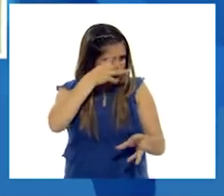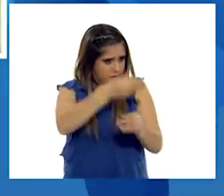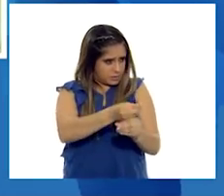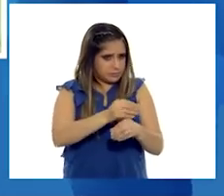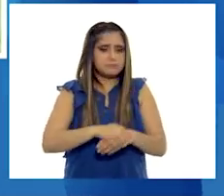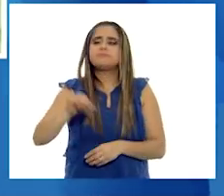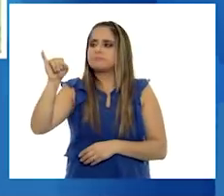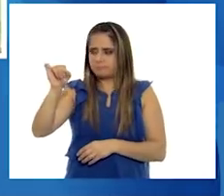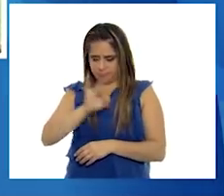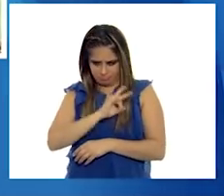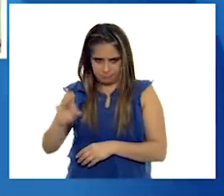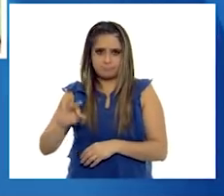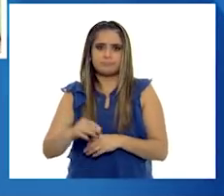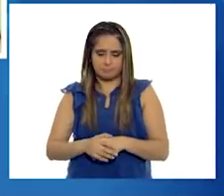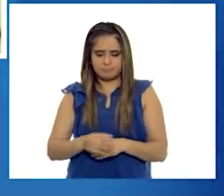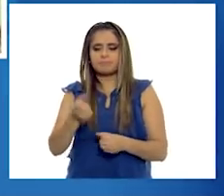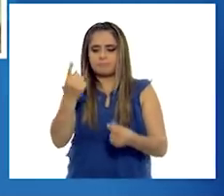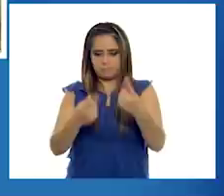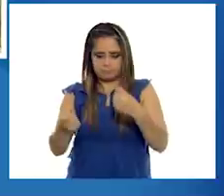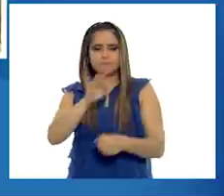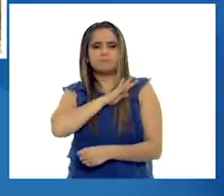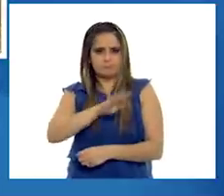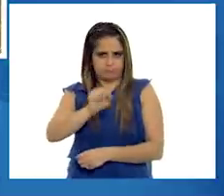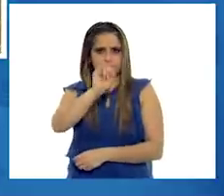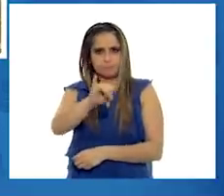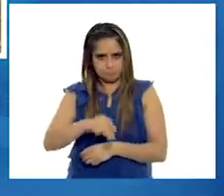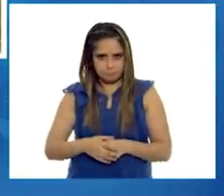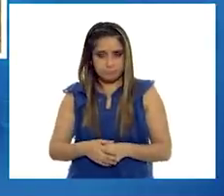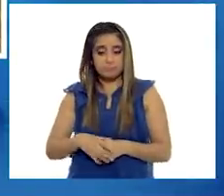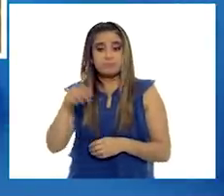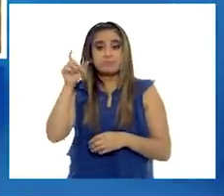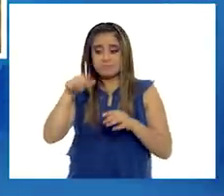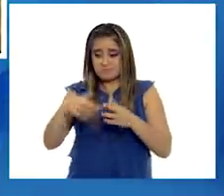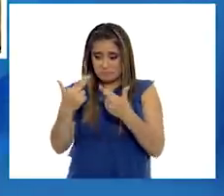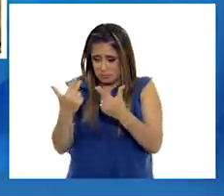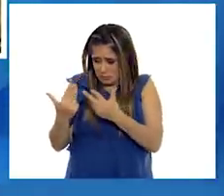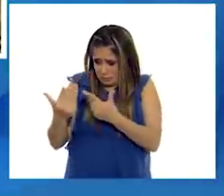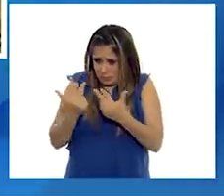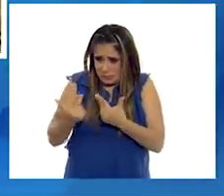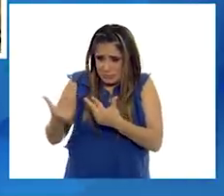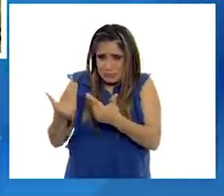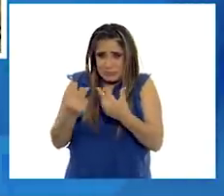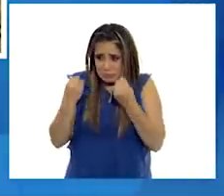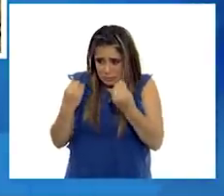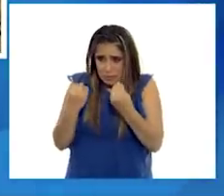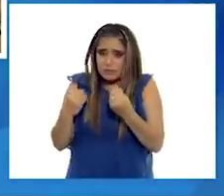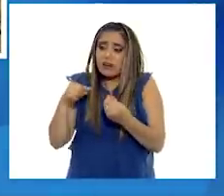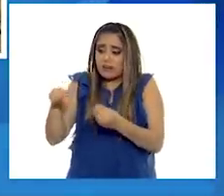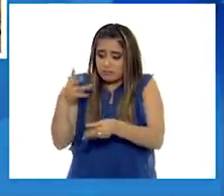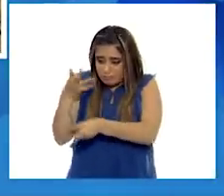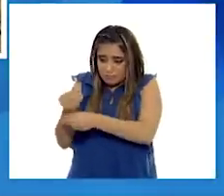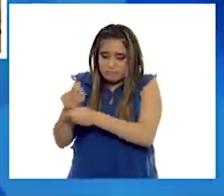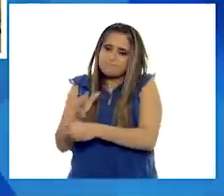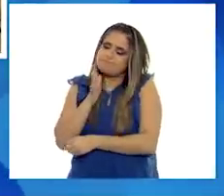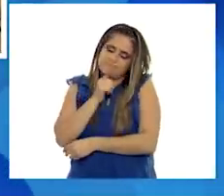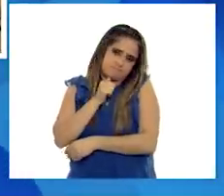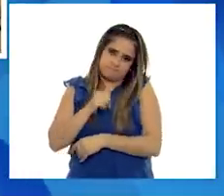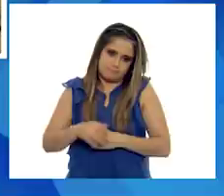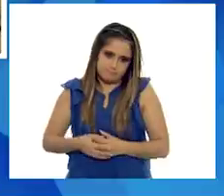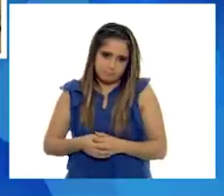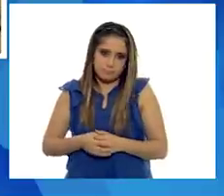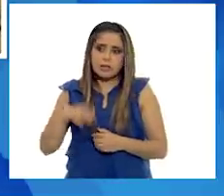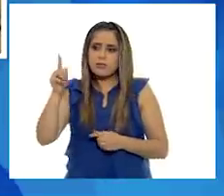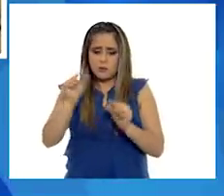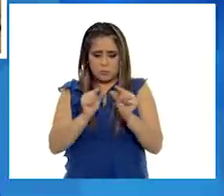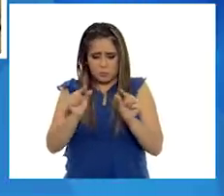reparación, casi la mayoría, excepto cuando ya está muy rota, pues no, es volverla a hacer otra ¿Qué vez. hace con la